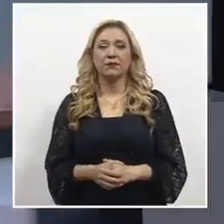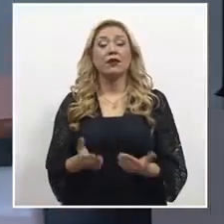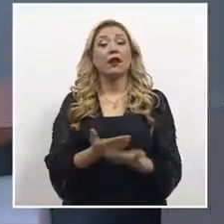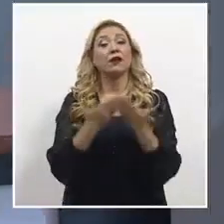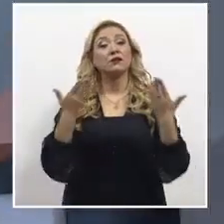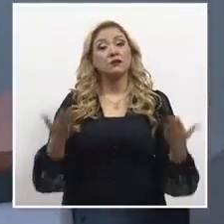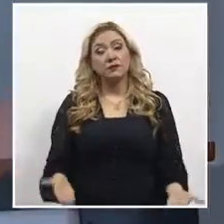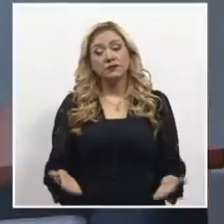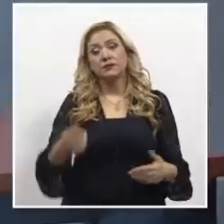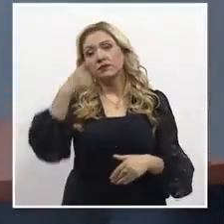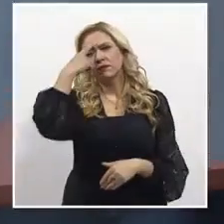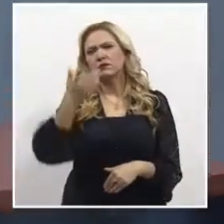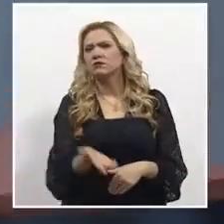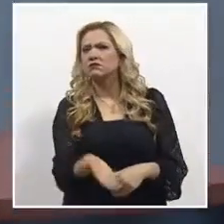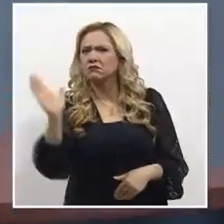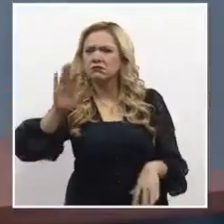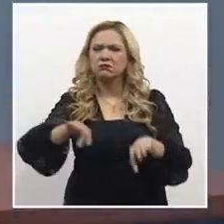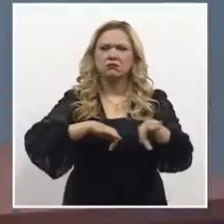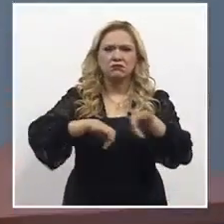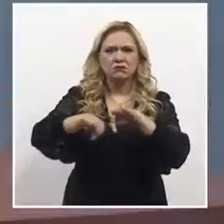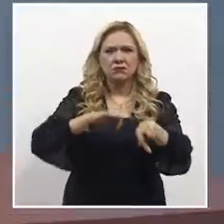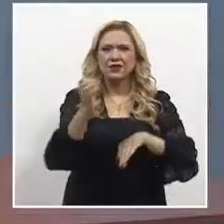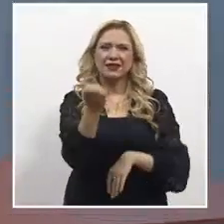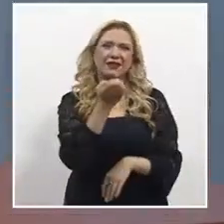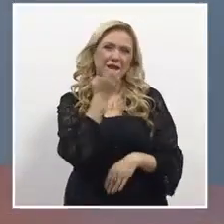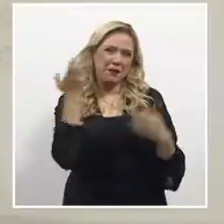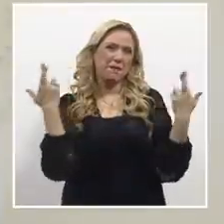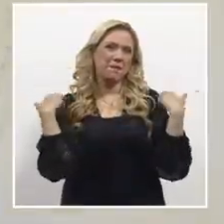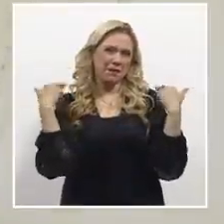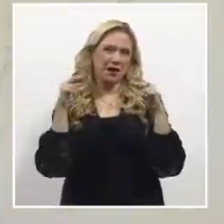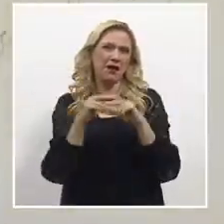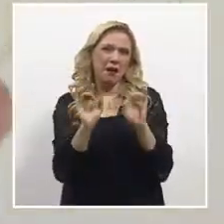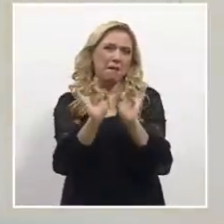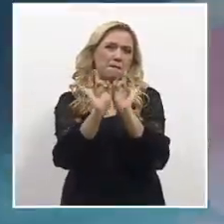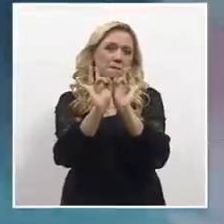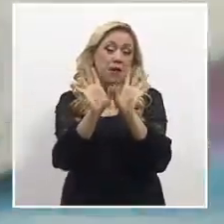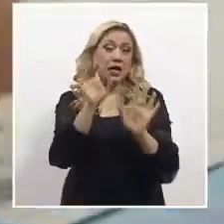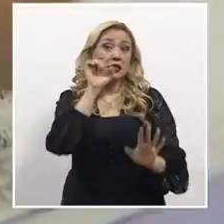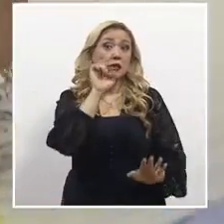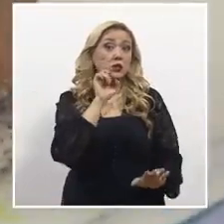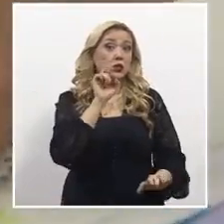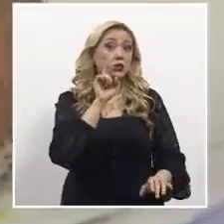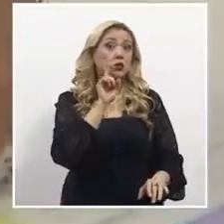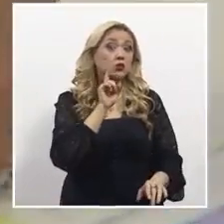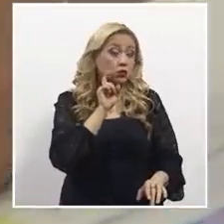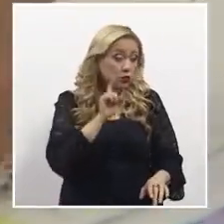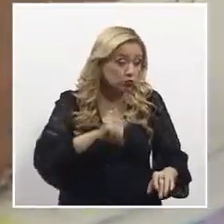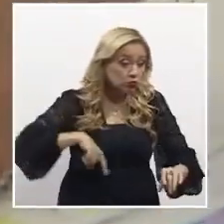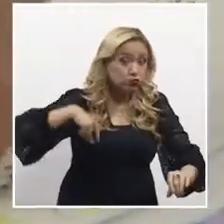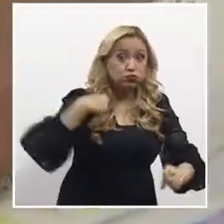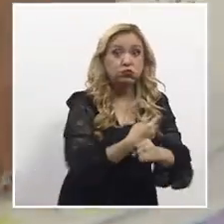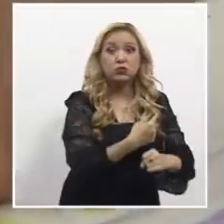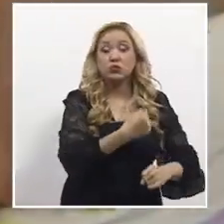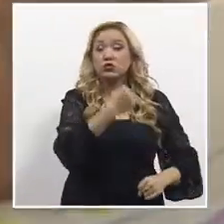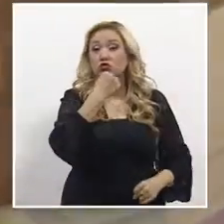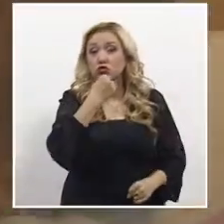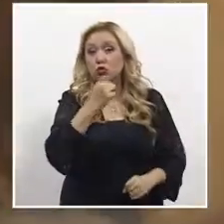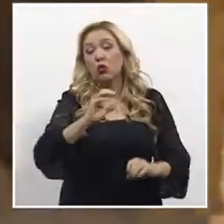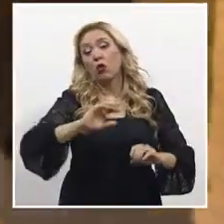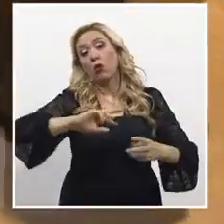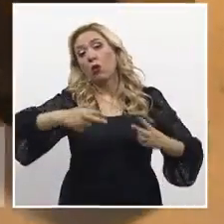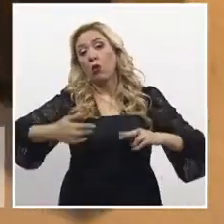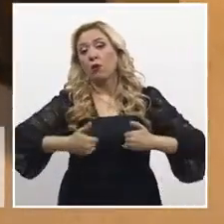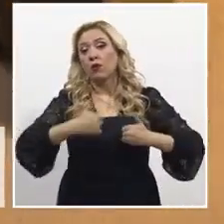En los casos de despido de un trabajador de la educación por haber incurrido en violencia sexual en contra de un infante o adolescente, la